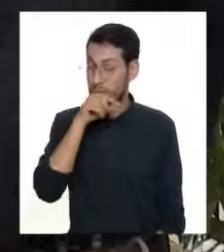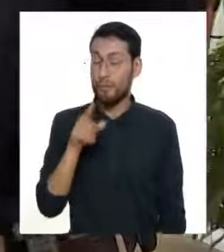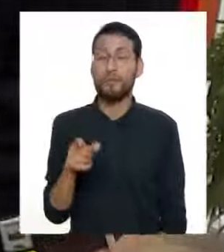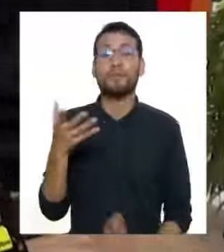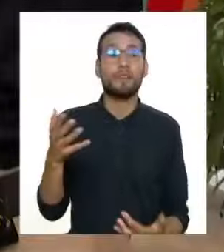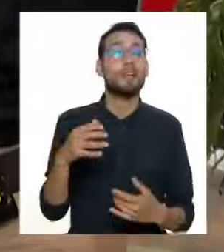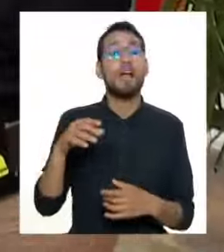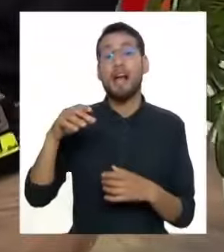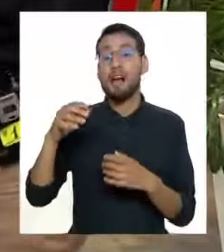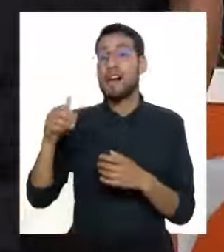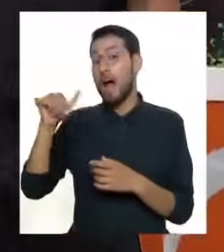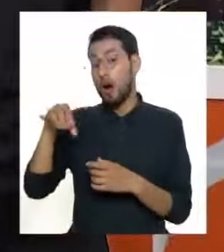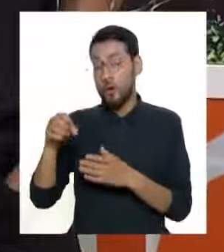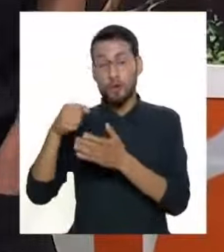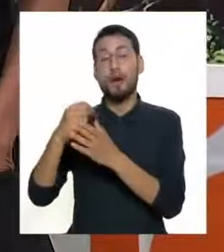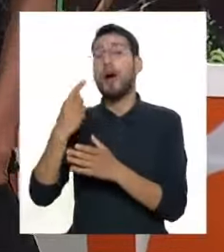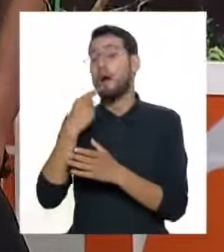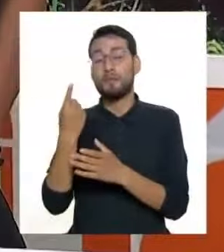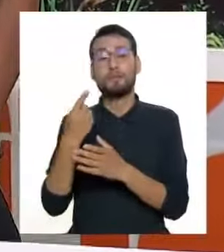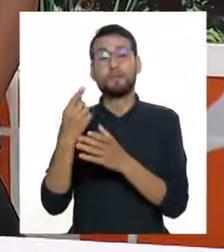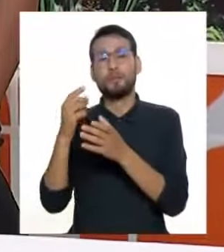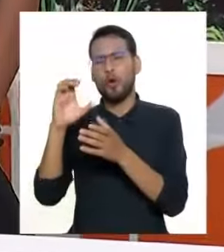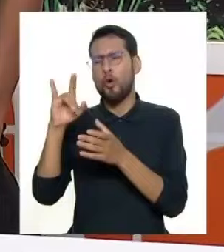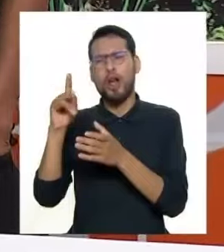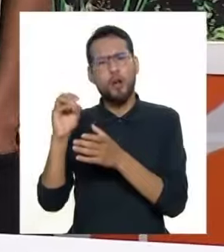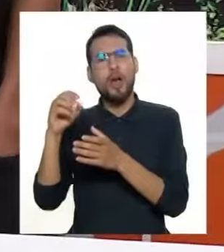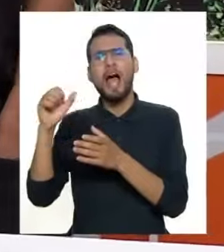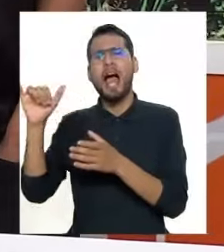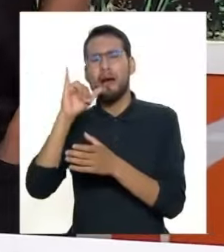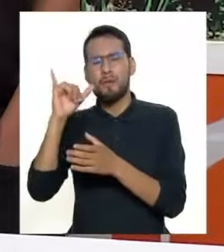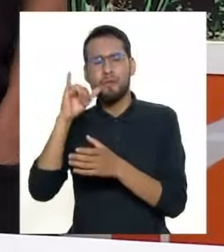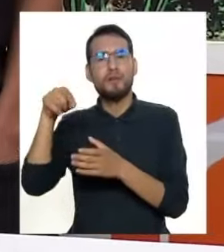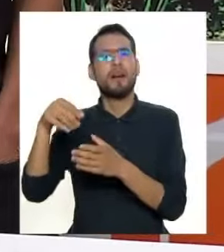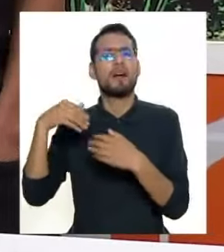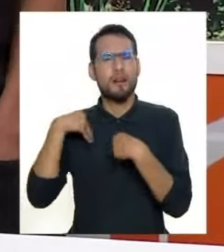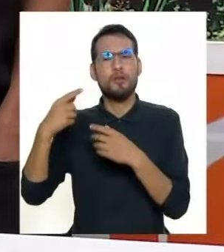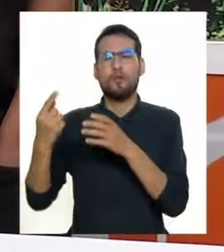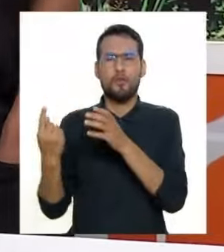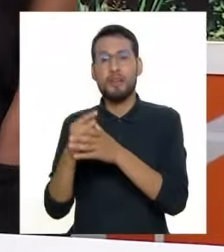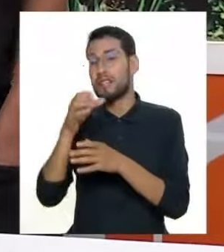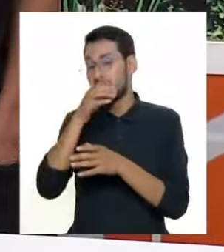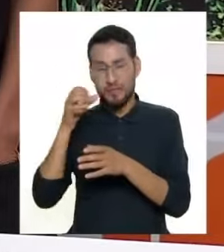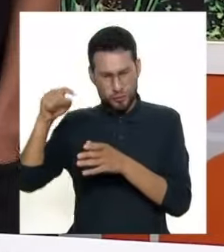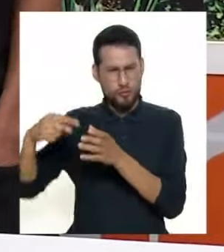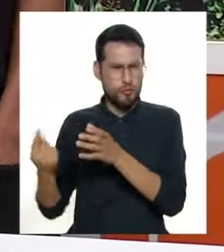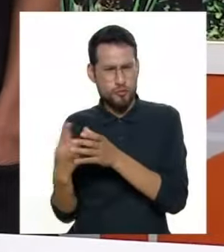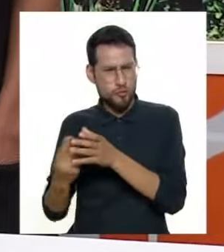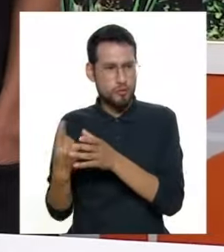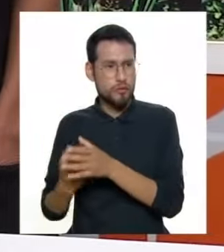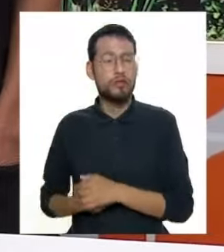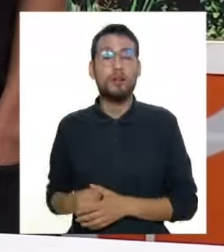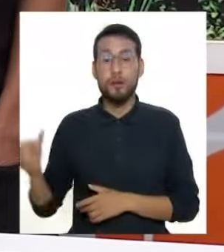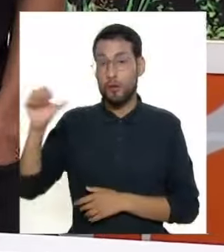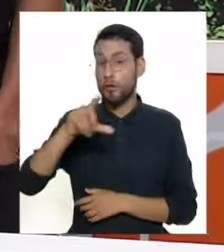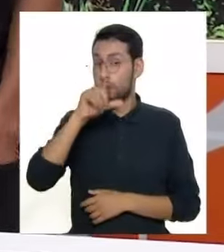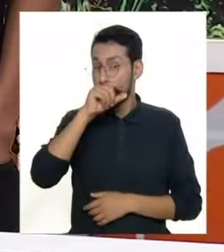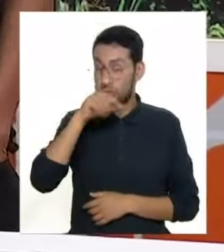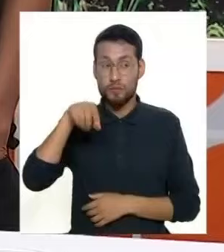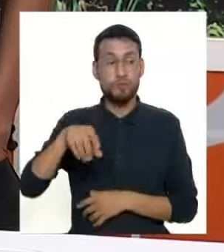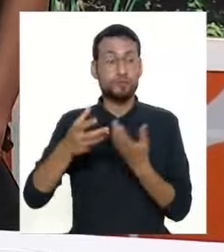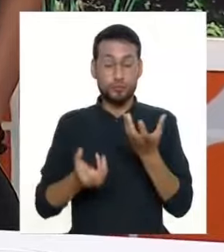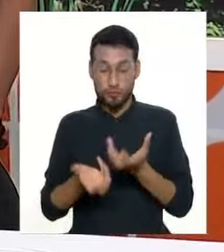he echado el aderezo de ajo, jipanca, el culantro entero, la espinaca, lo he licuado con un poco de cerveza. Le he agregado al pollo para que